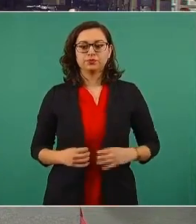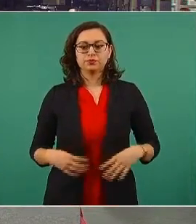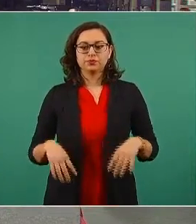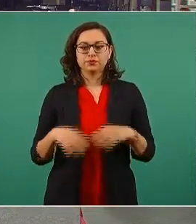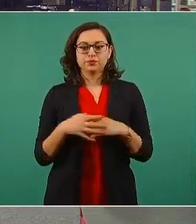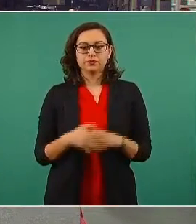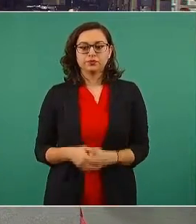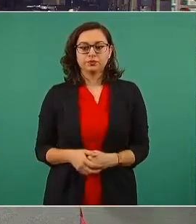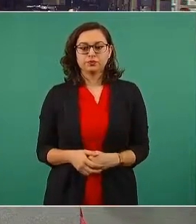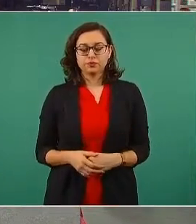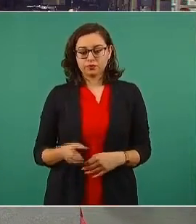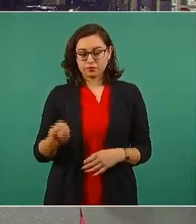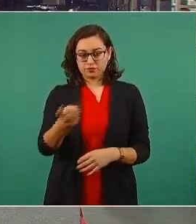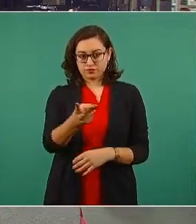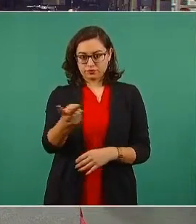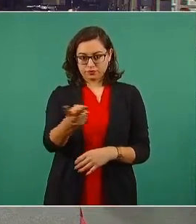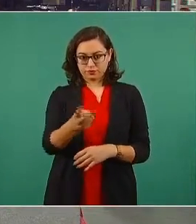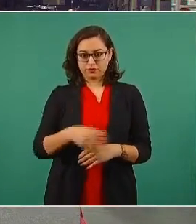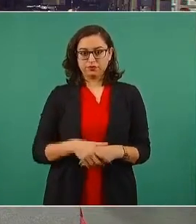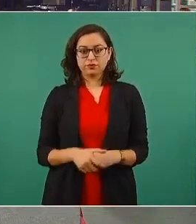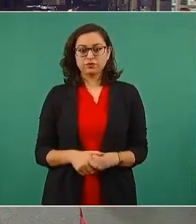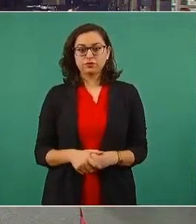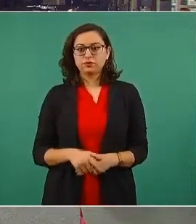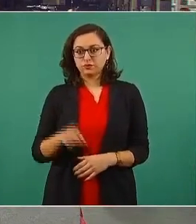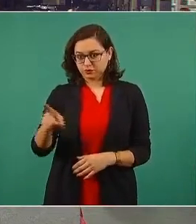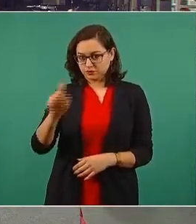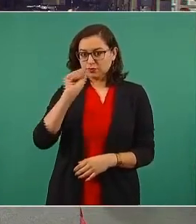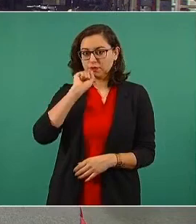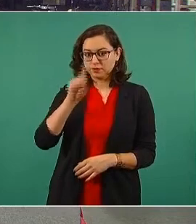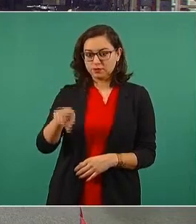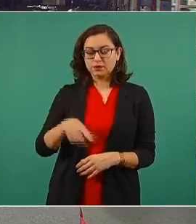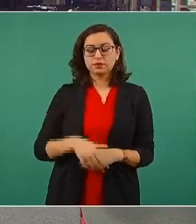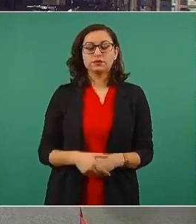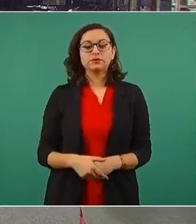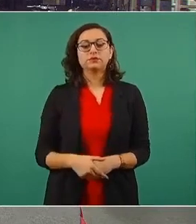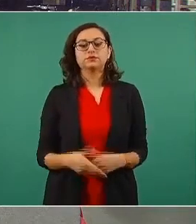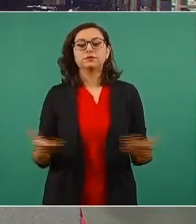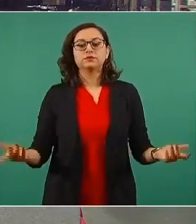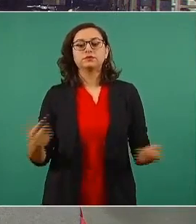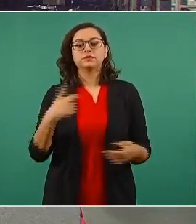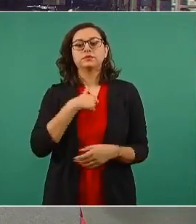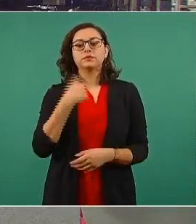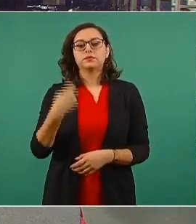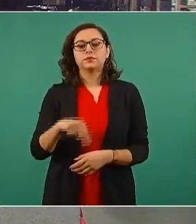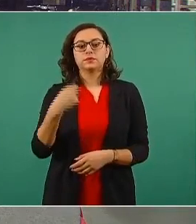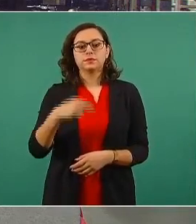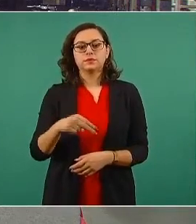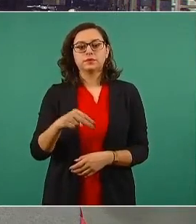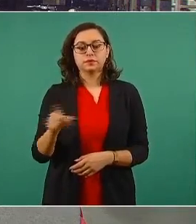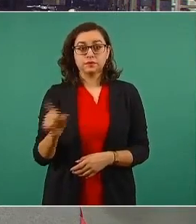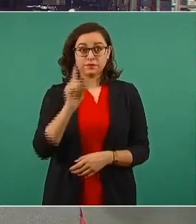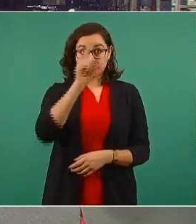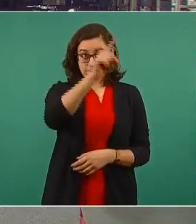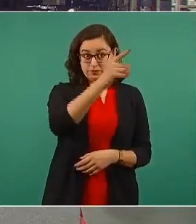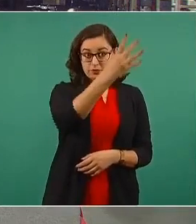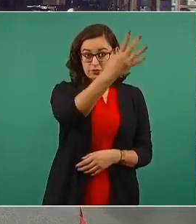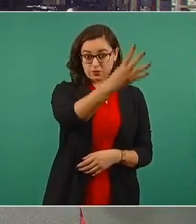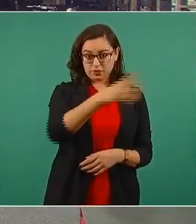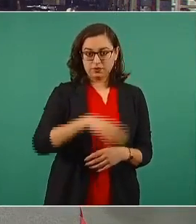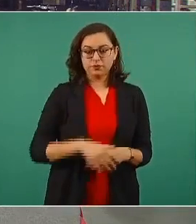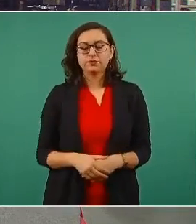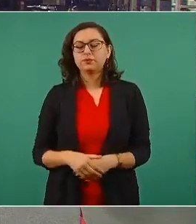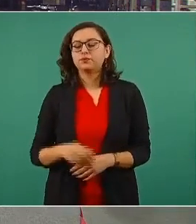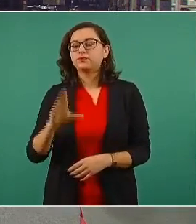Sí, los dos. Presidente, buenos días. ¿Tú también? Carlos Domínguez de Nación 14, presidente. Antes allá, que Juan. nada, con su permiso,